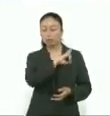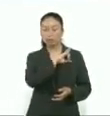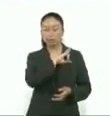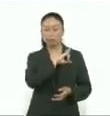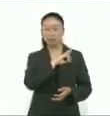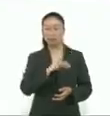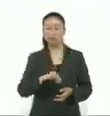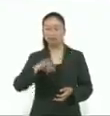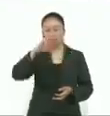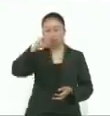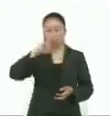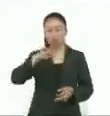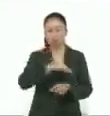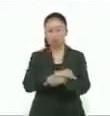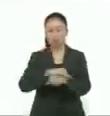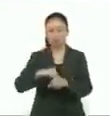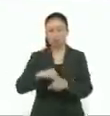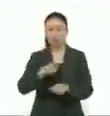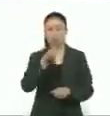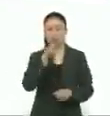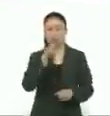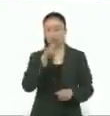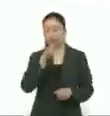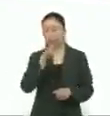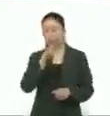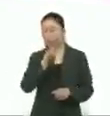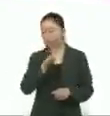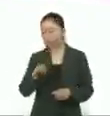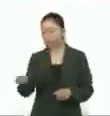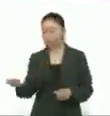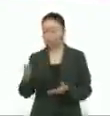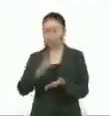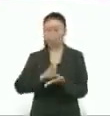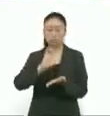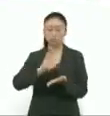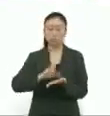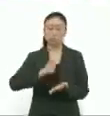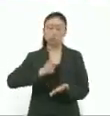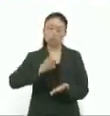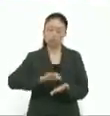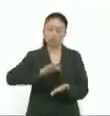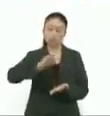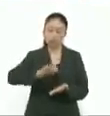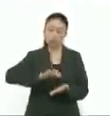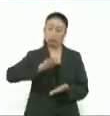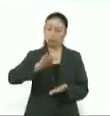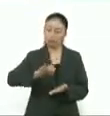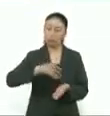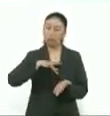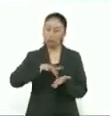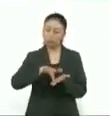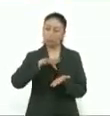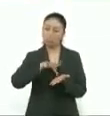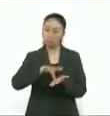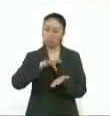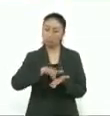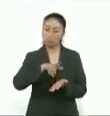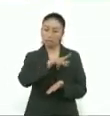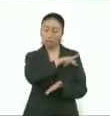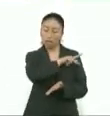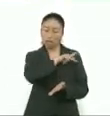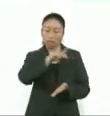familia, a nuestros niños con discapacidad. Todos los días, todas las mujeres de